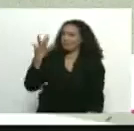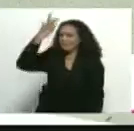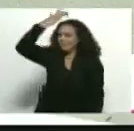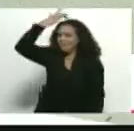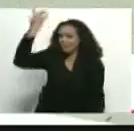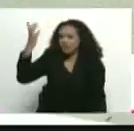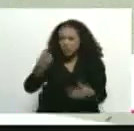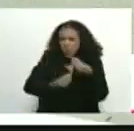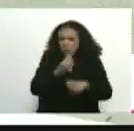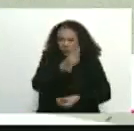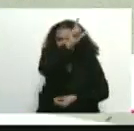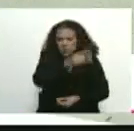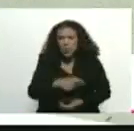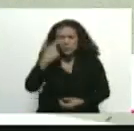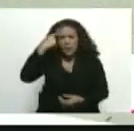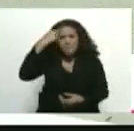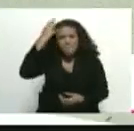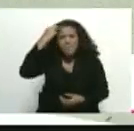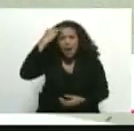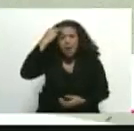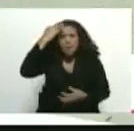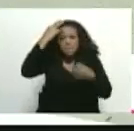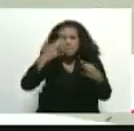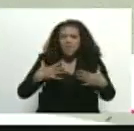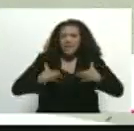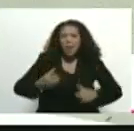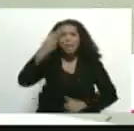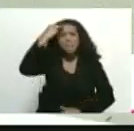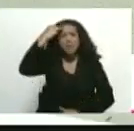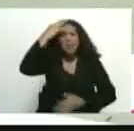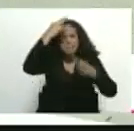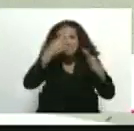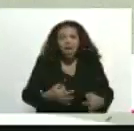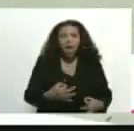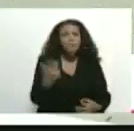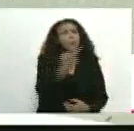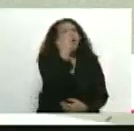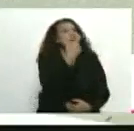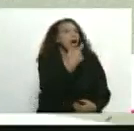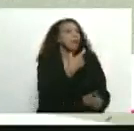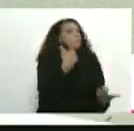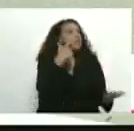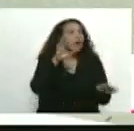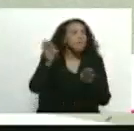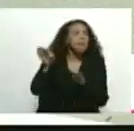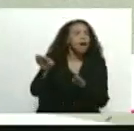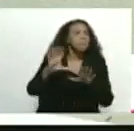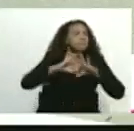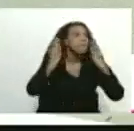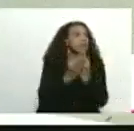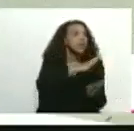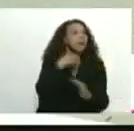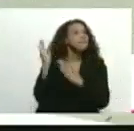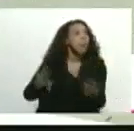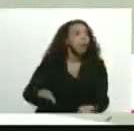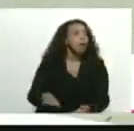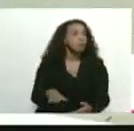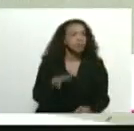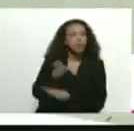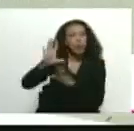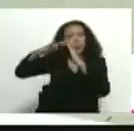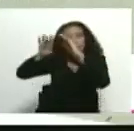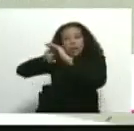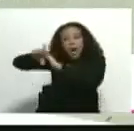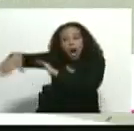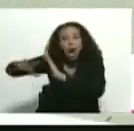¿Tú lo haces? ¿Quién lo haría? Buscar unos malandros, pues, para que atraquen a tu familia. ¿Ah? Se metan en tu casa y